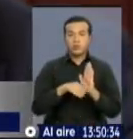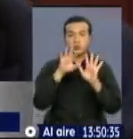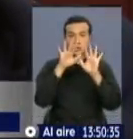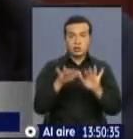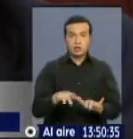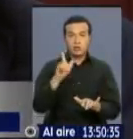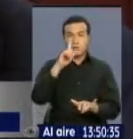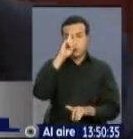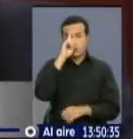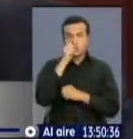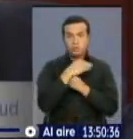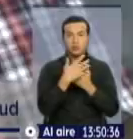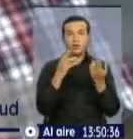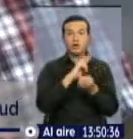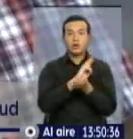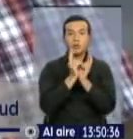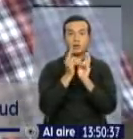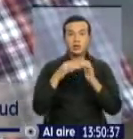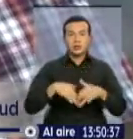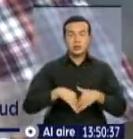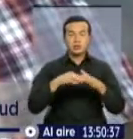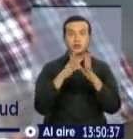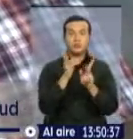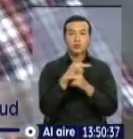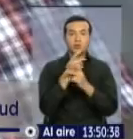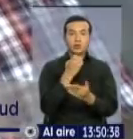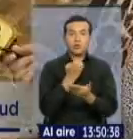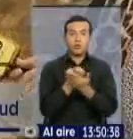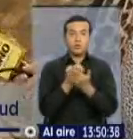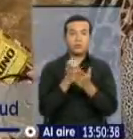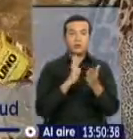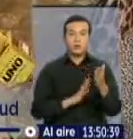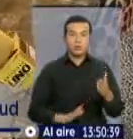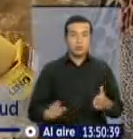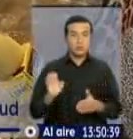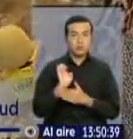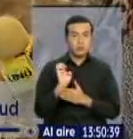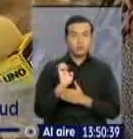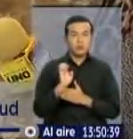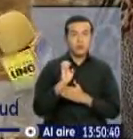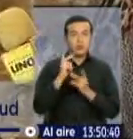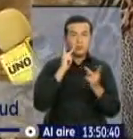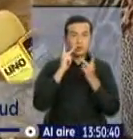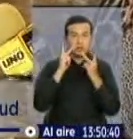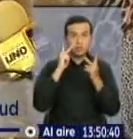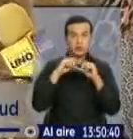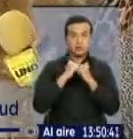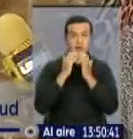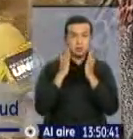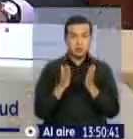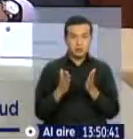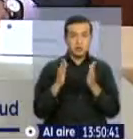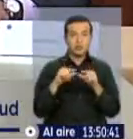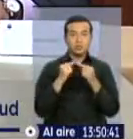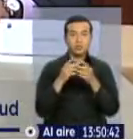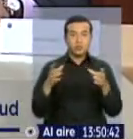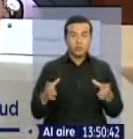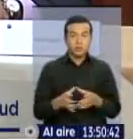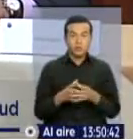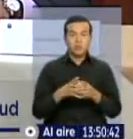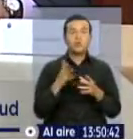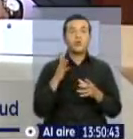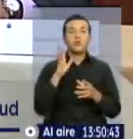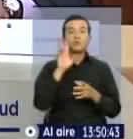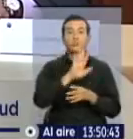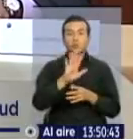de Estado reiteró que la reforma apunta a la reactivación productiva y económica del Ecuador. Sin embargo, la visión de legisladores, de oposición y país se contrapone a los